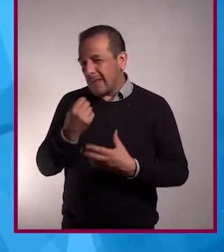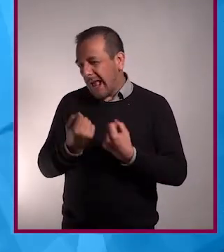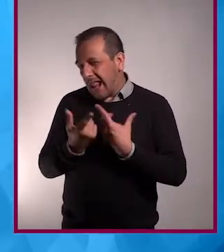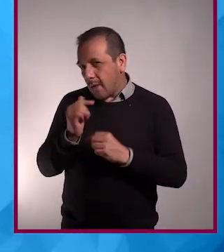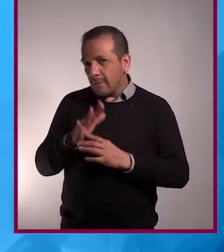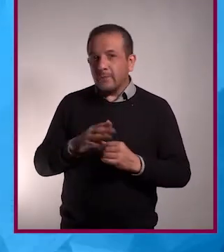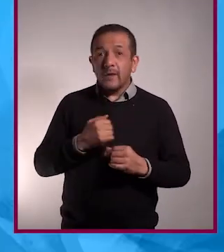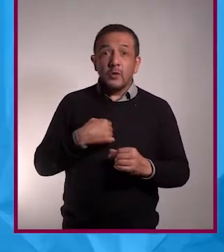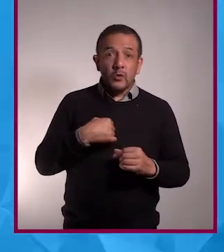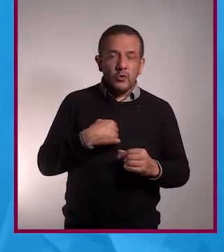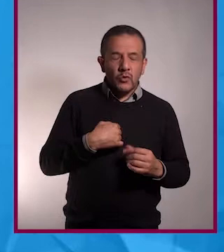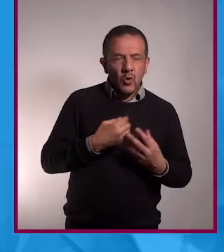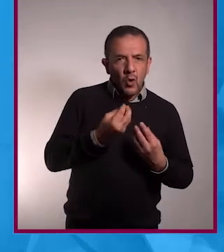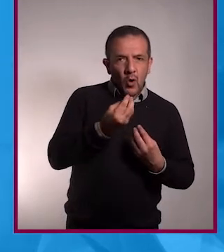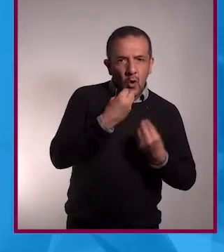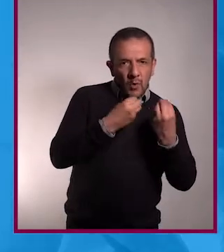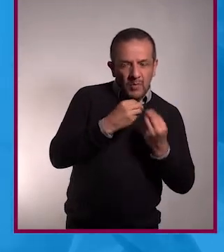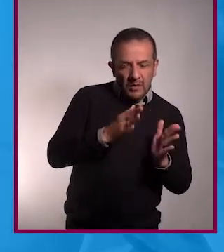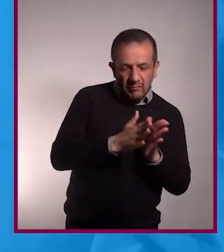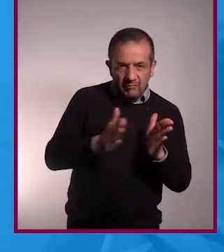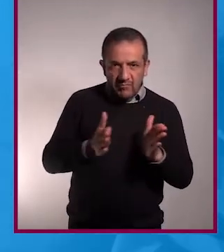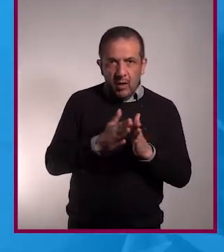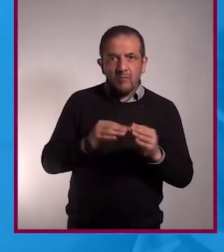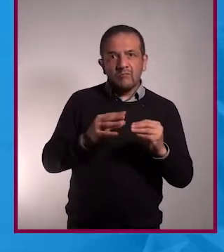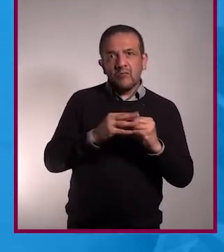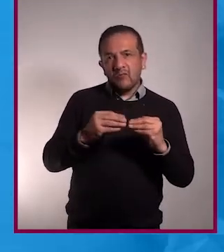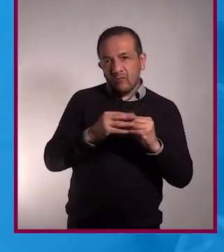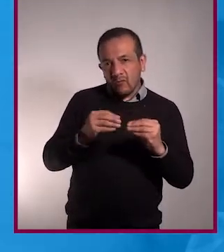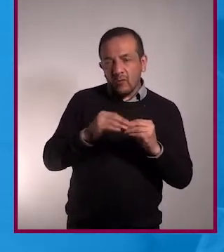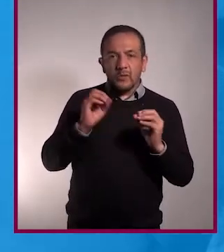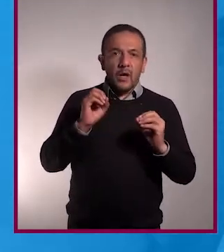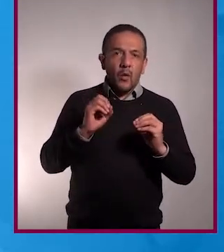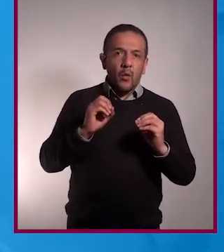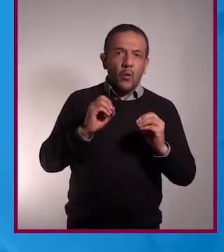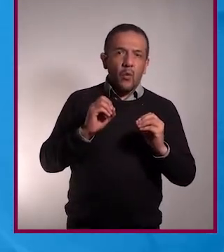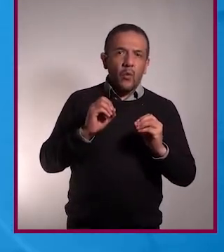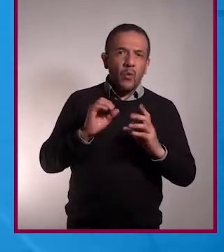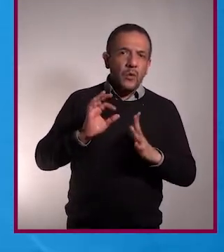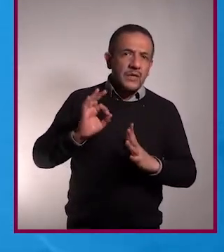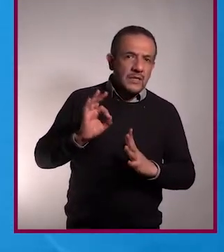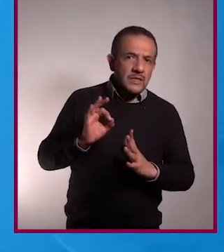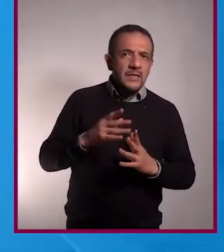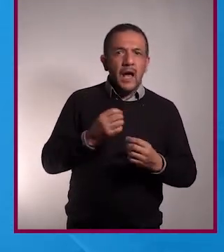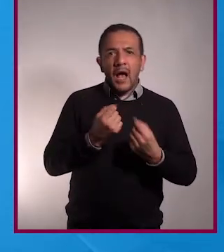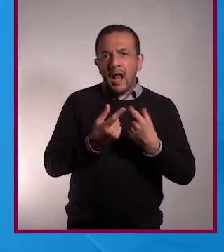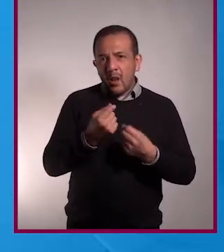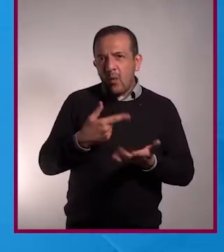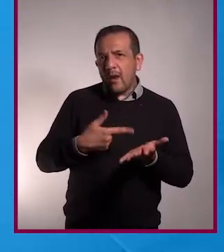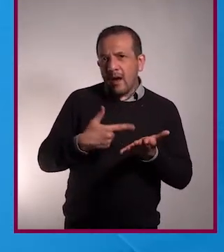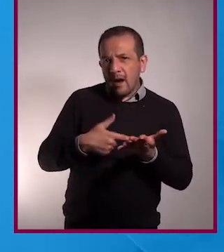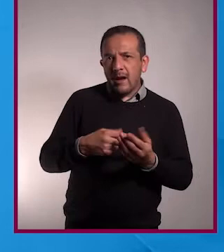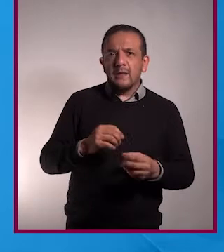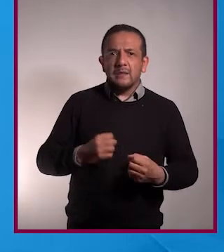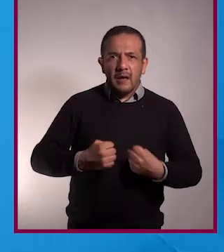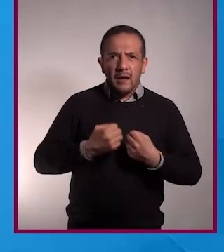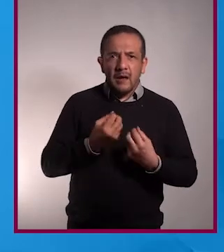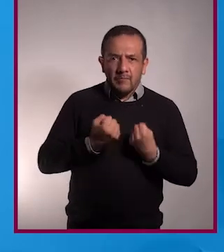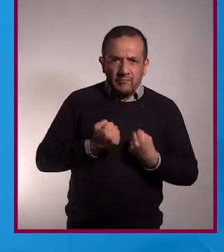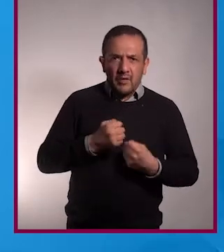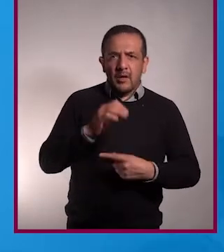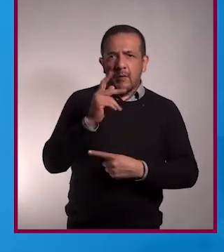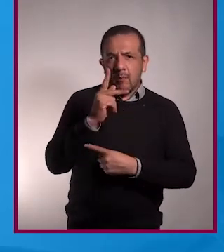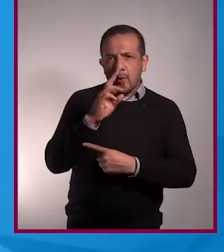de golosina. Los alimentos que como entre cada comida son frutas o alguna grasa rica en